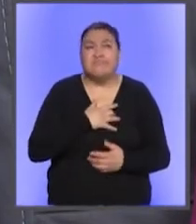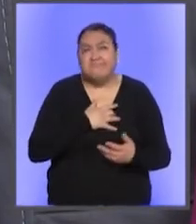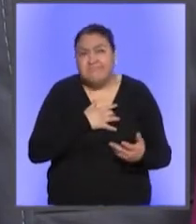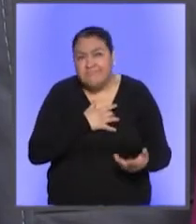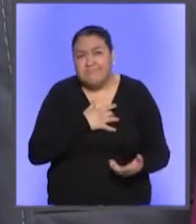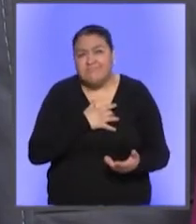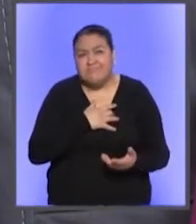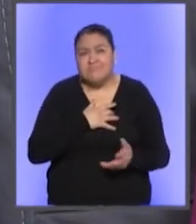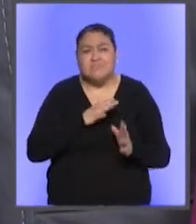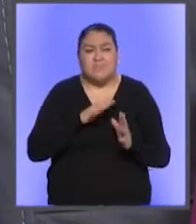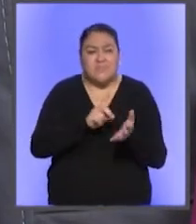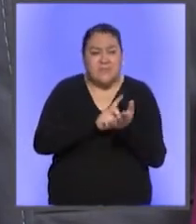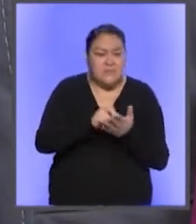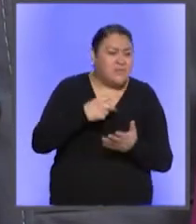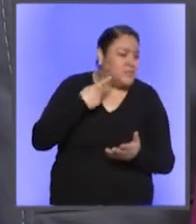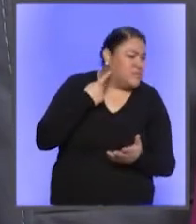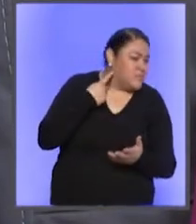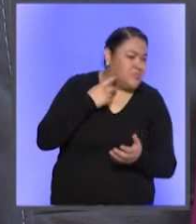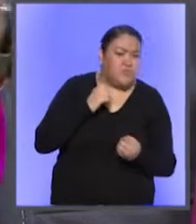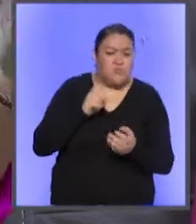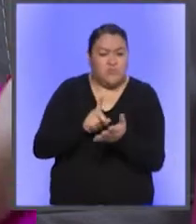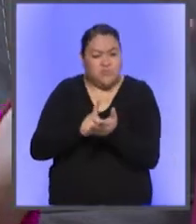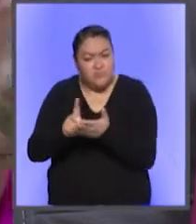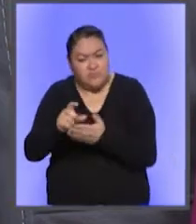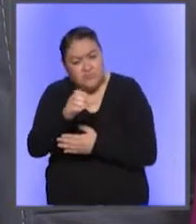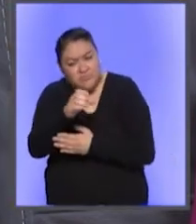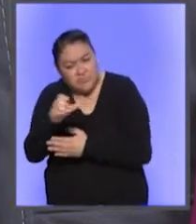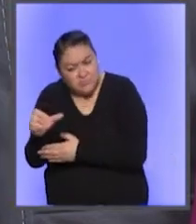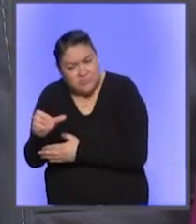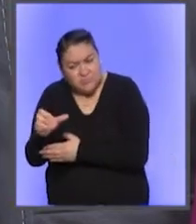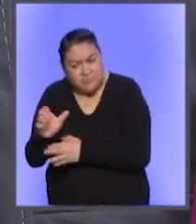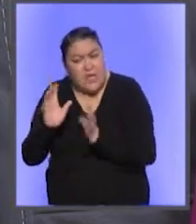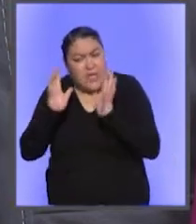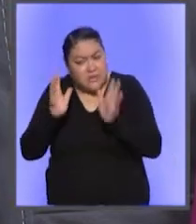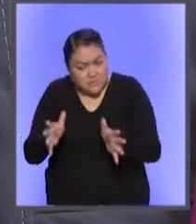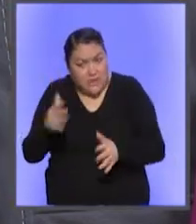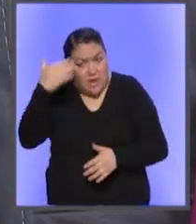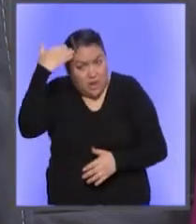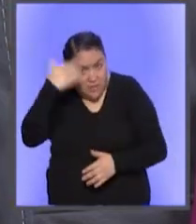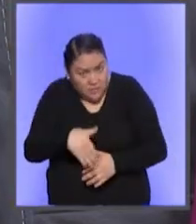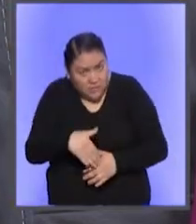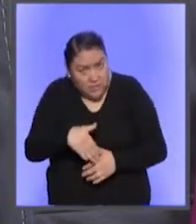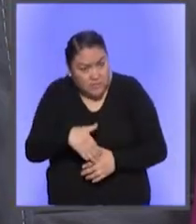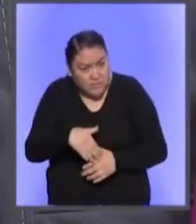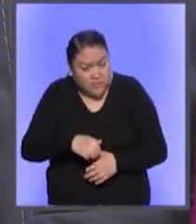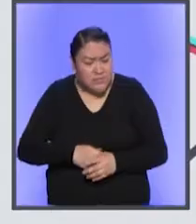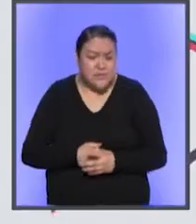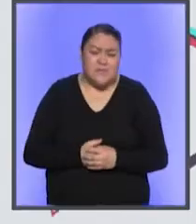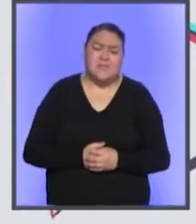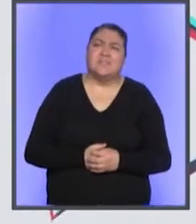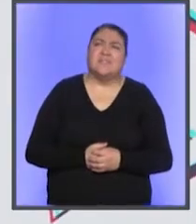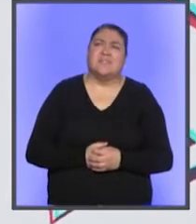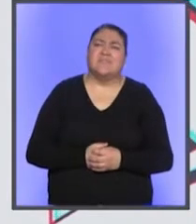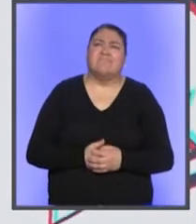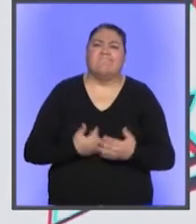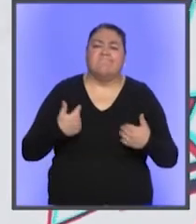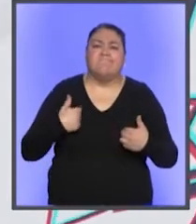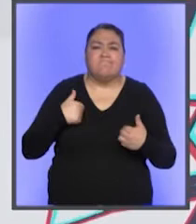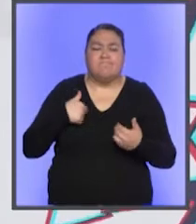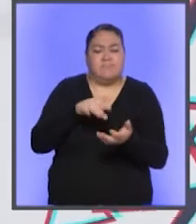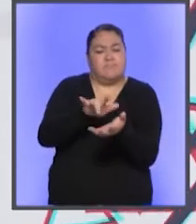que son los derechos políticos los derechos agrarios suficientemente conocidos yo